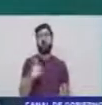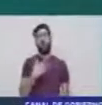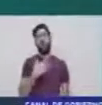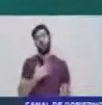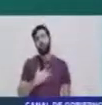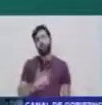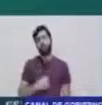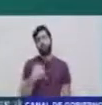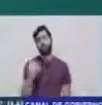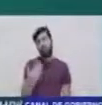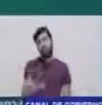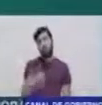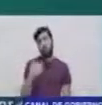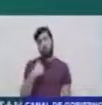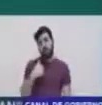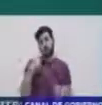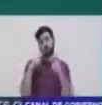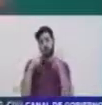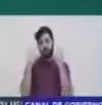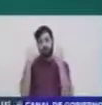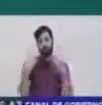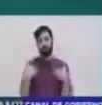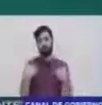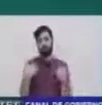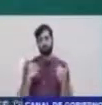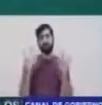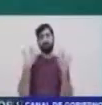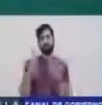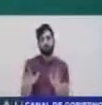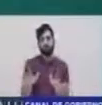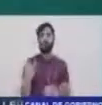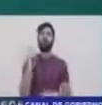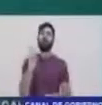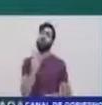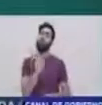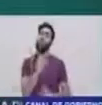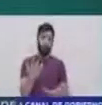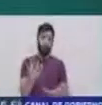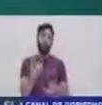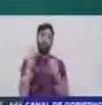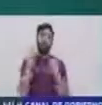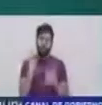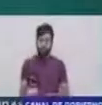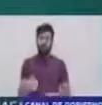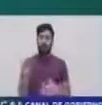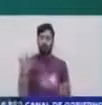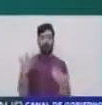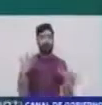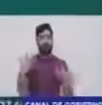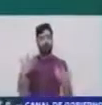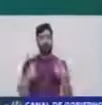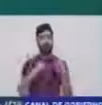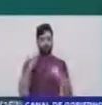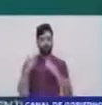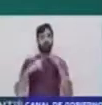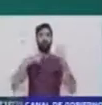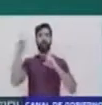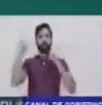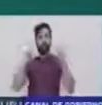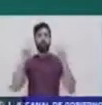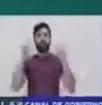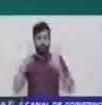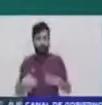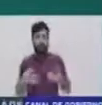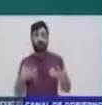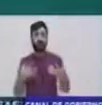una manera triste, me siento contenta por haber terminado ya mi portafolio, ¿verdad? Sino que ahí es donde se va generando